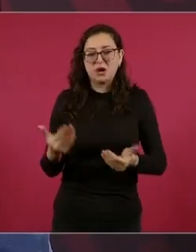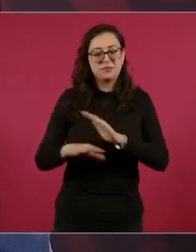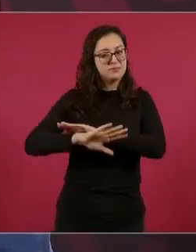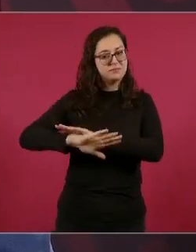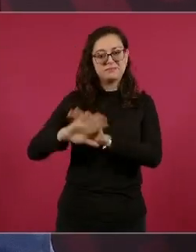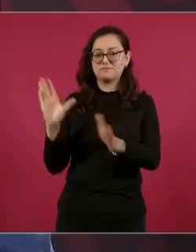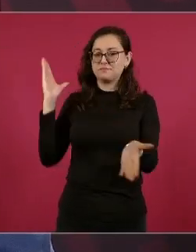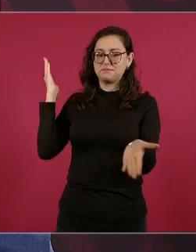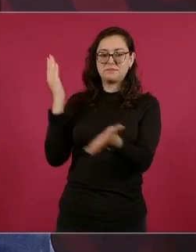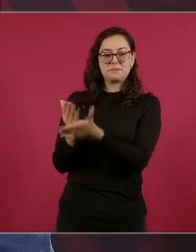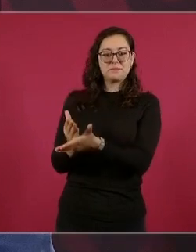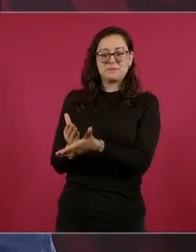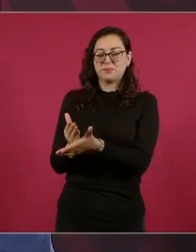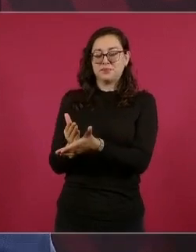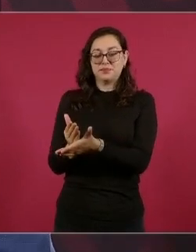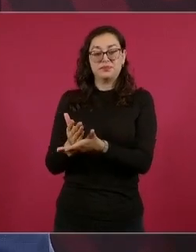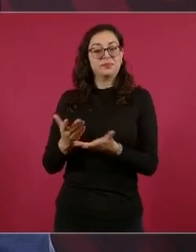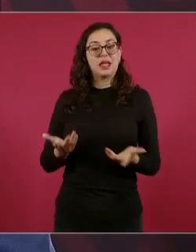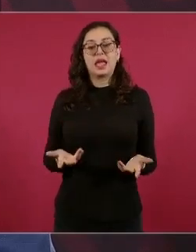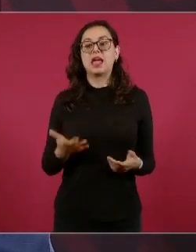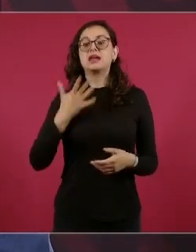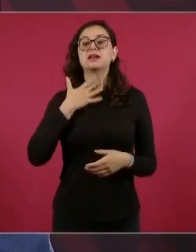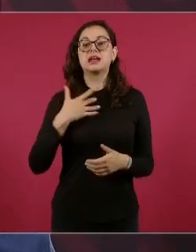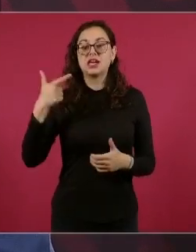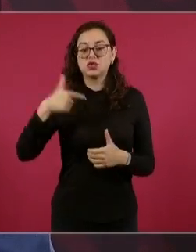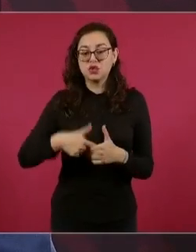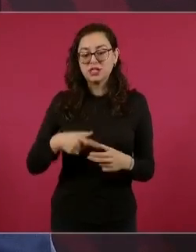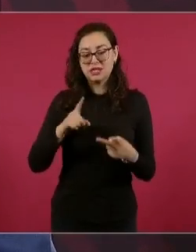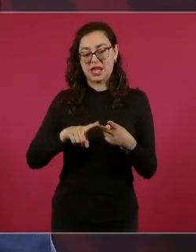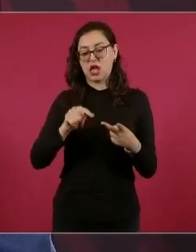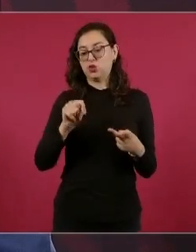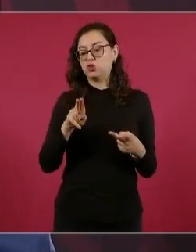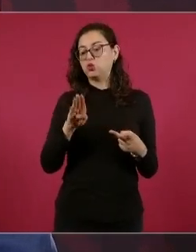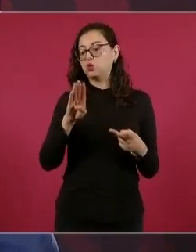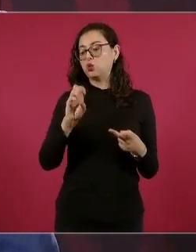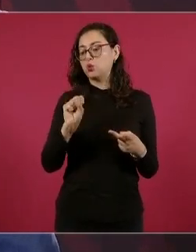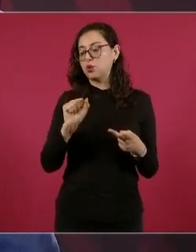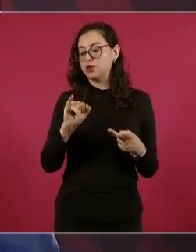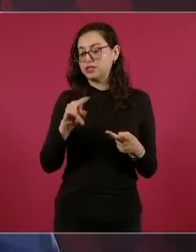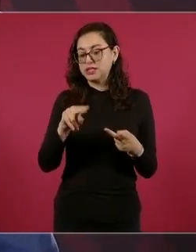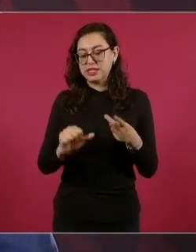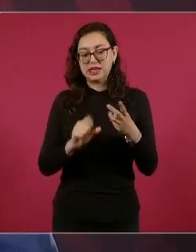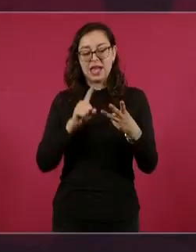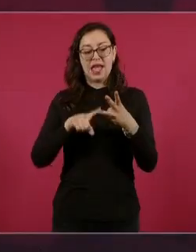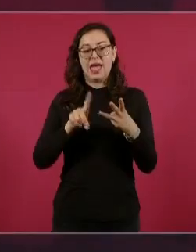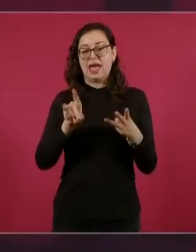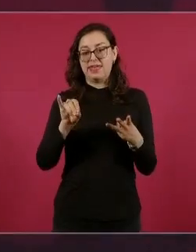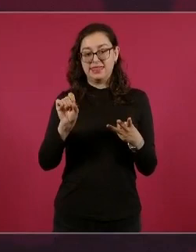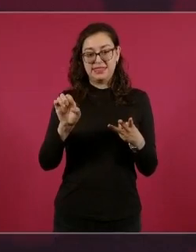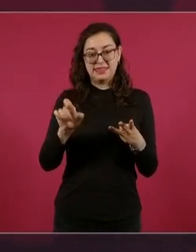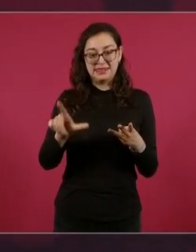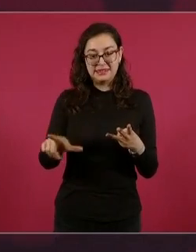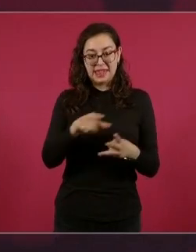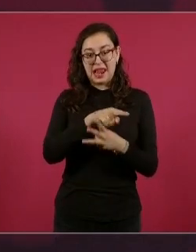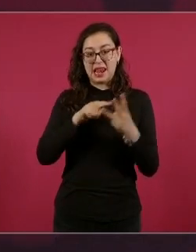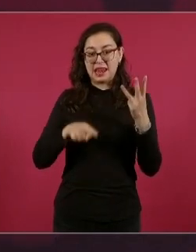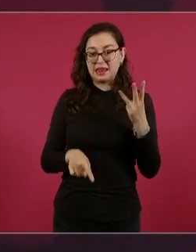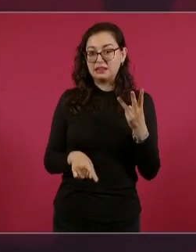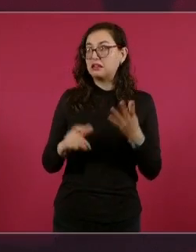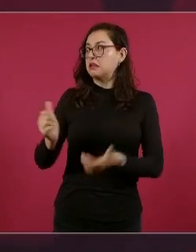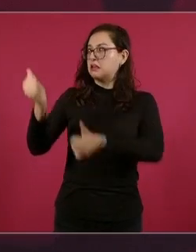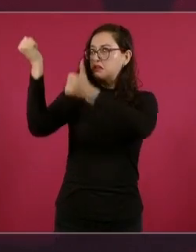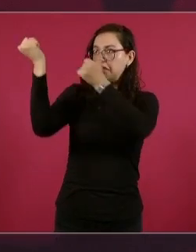gasolinas, ni turbocina, ni diésel en el extranjero. ¿No es eso una